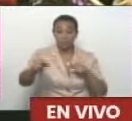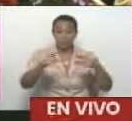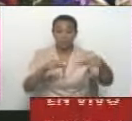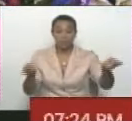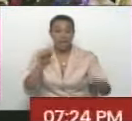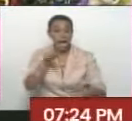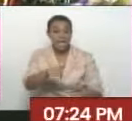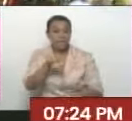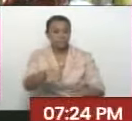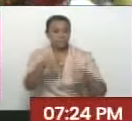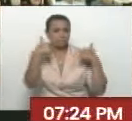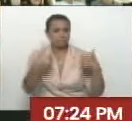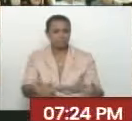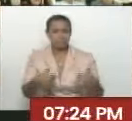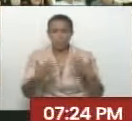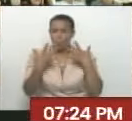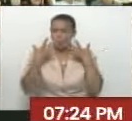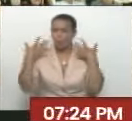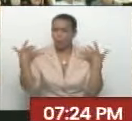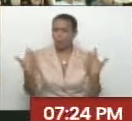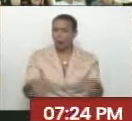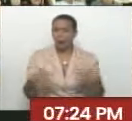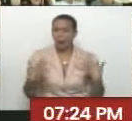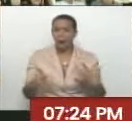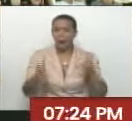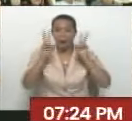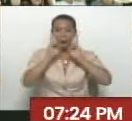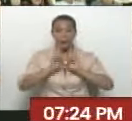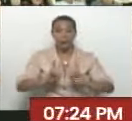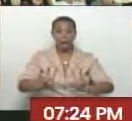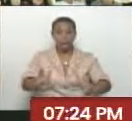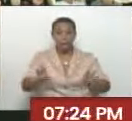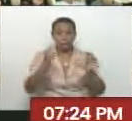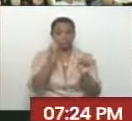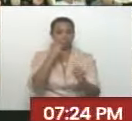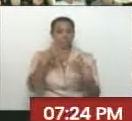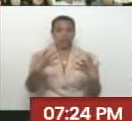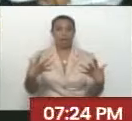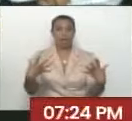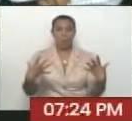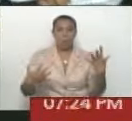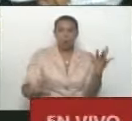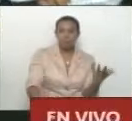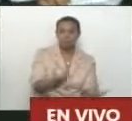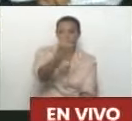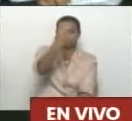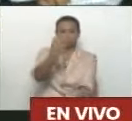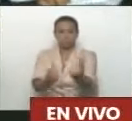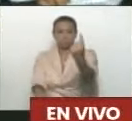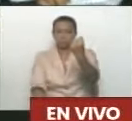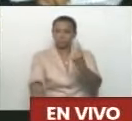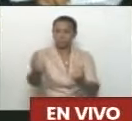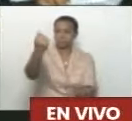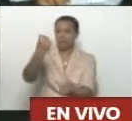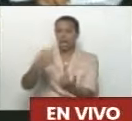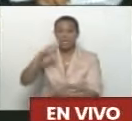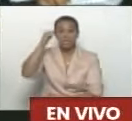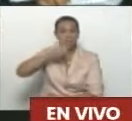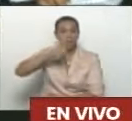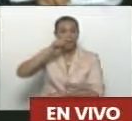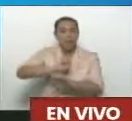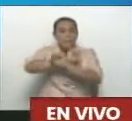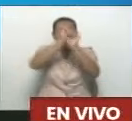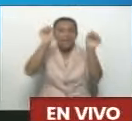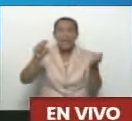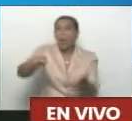yo quedé emocionado, inclusive quedé, y Cilia también, impactado así. El sábado yo me levanté en la